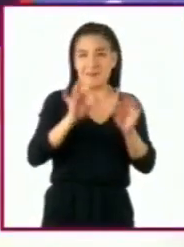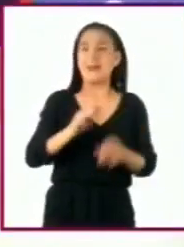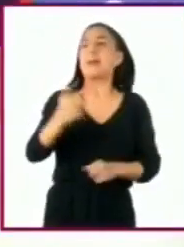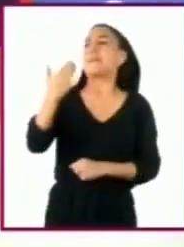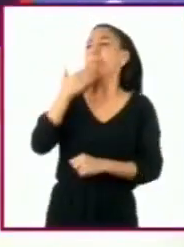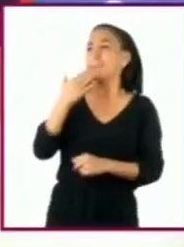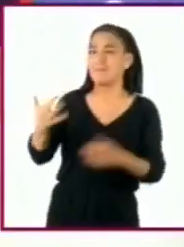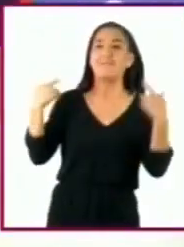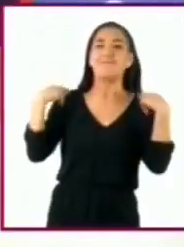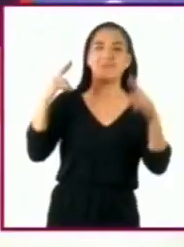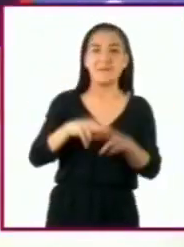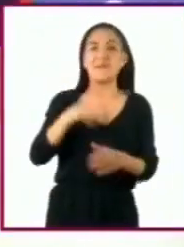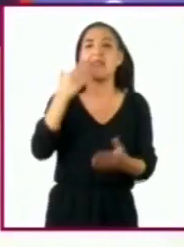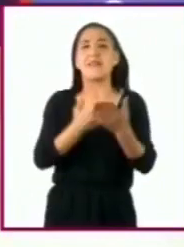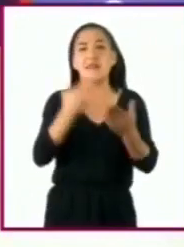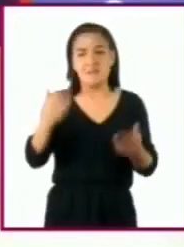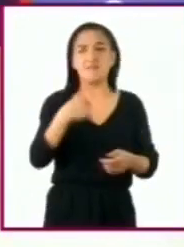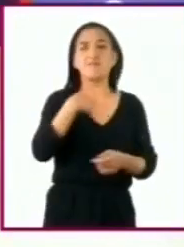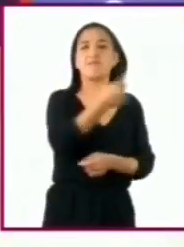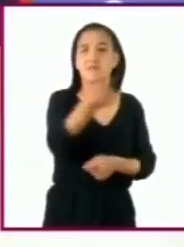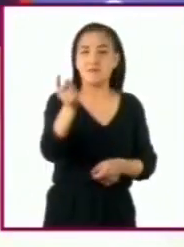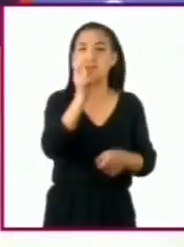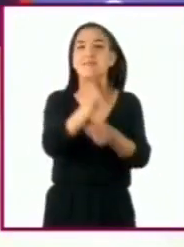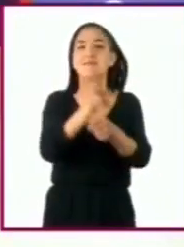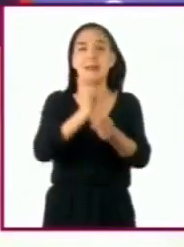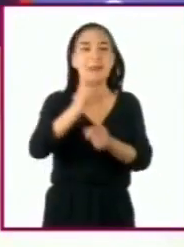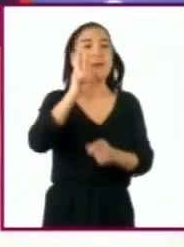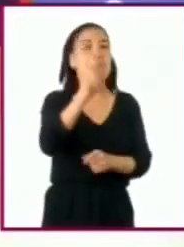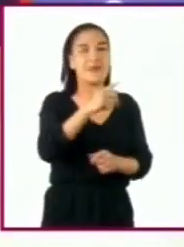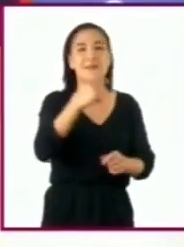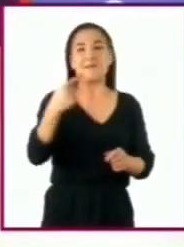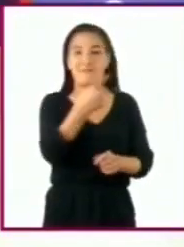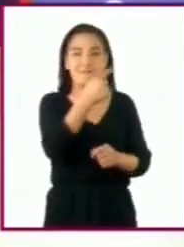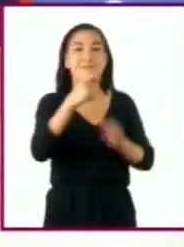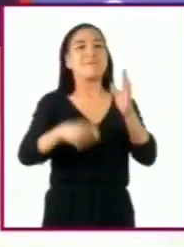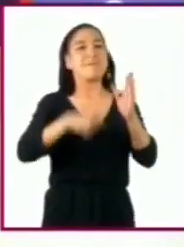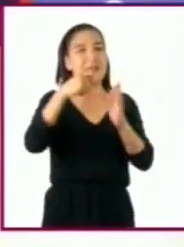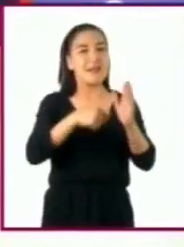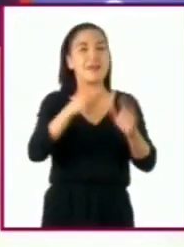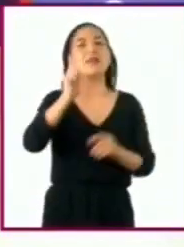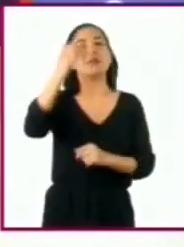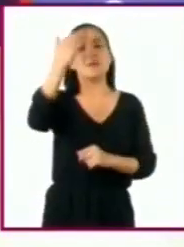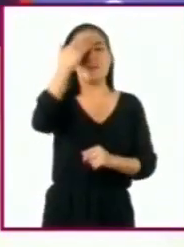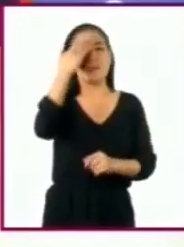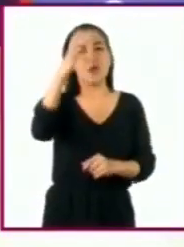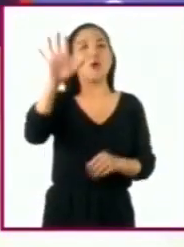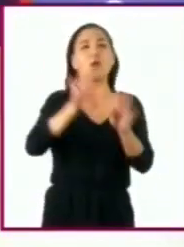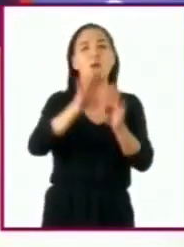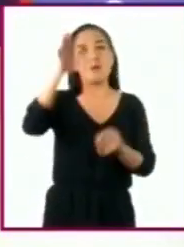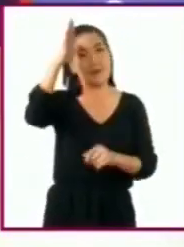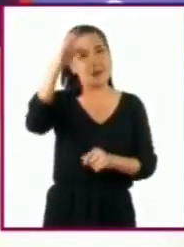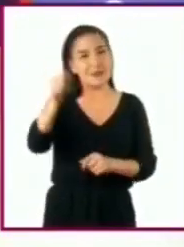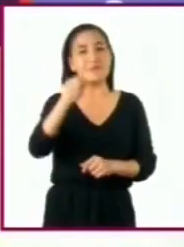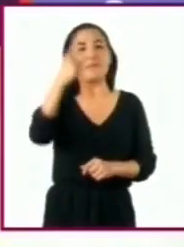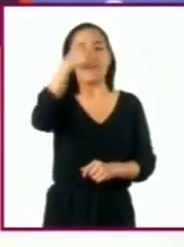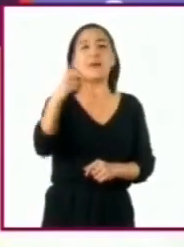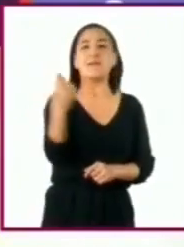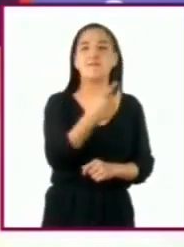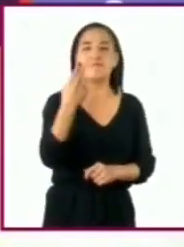profesora. Ahora los invitamos a ver este video donde conoceremos algunos conceptos que nos serán de